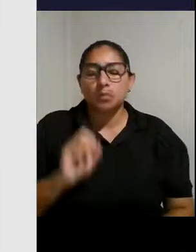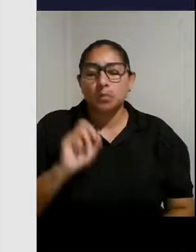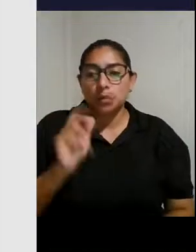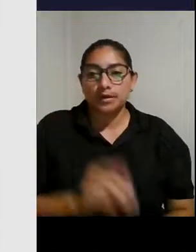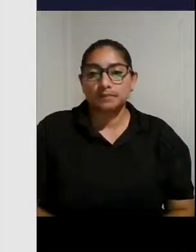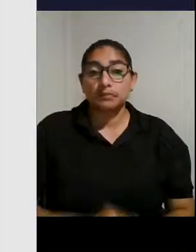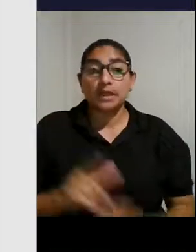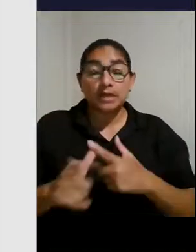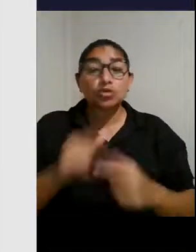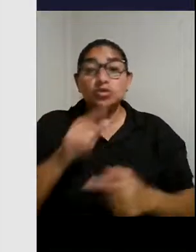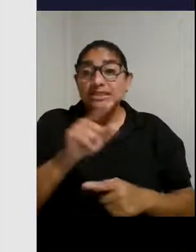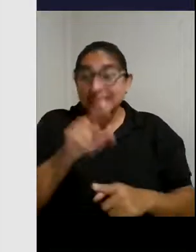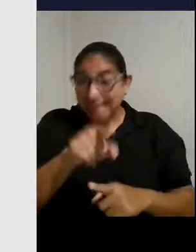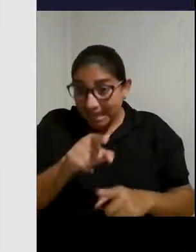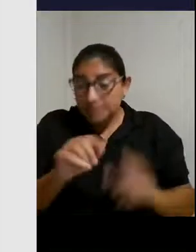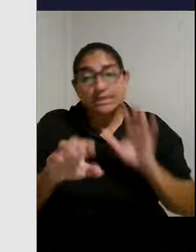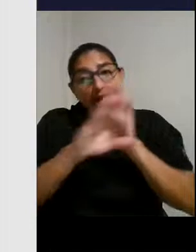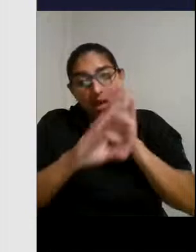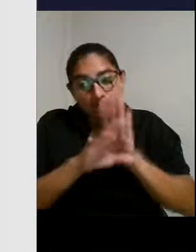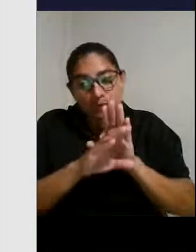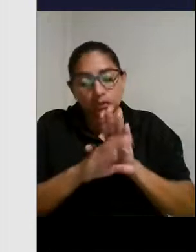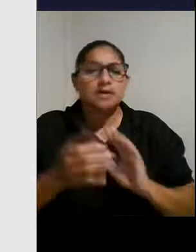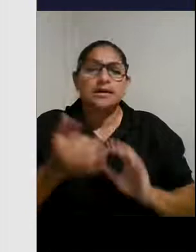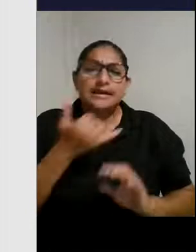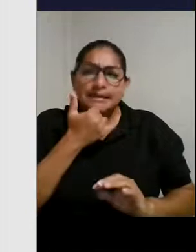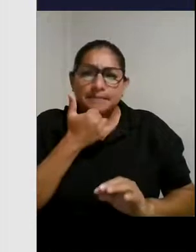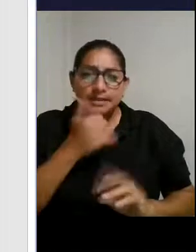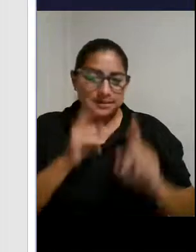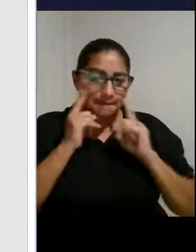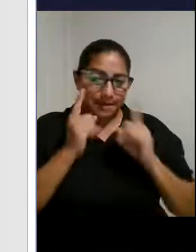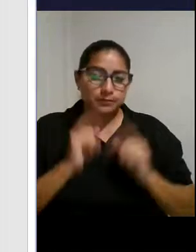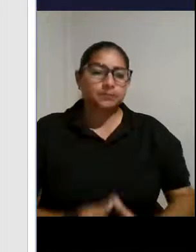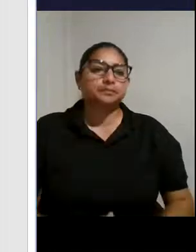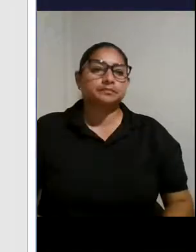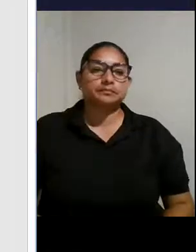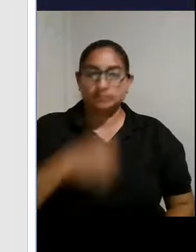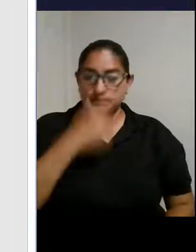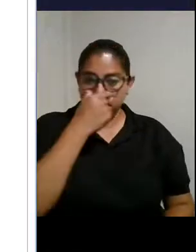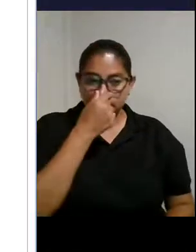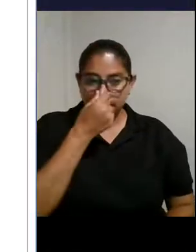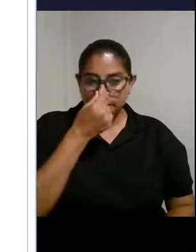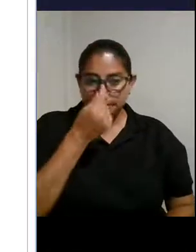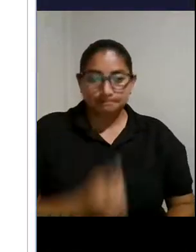Entonces, en este caso, sería de la siguiente manera.